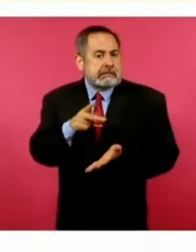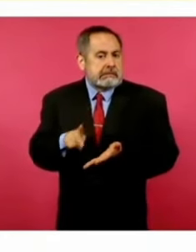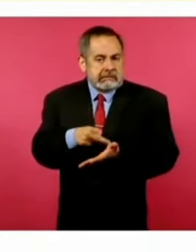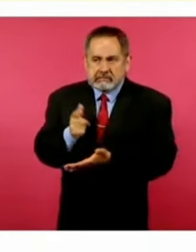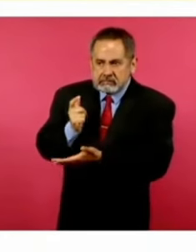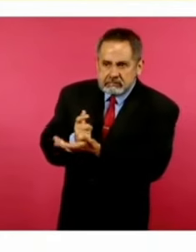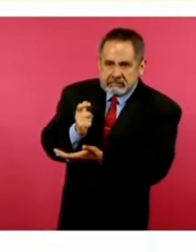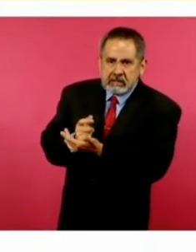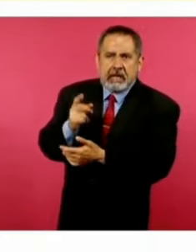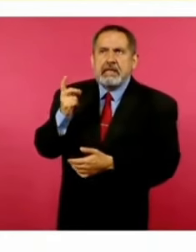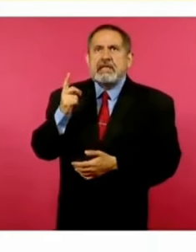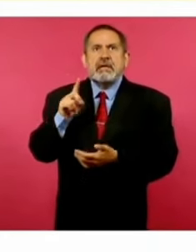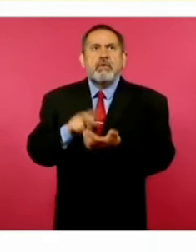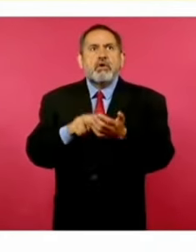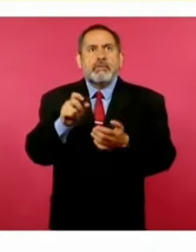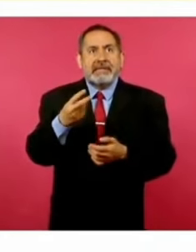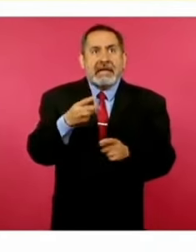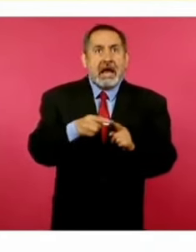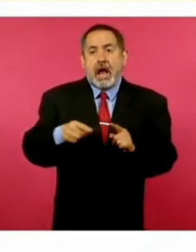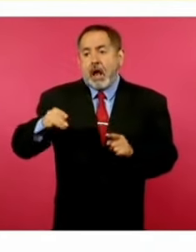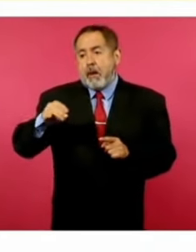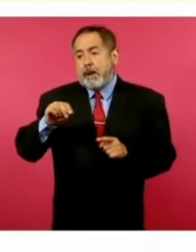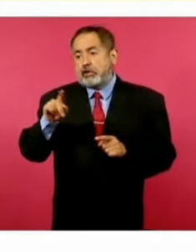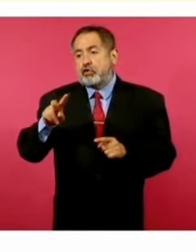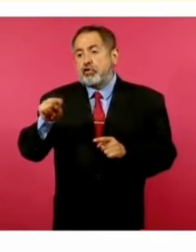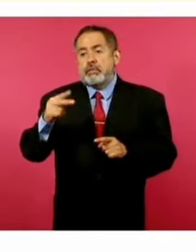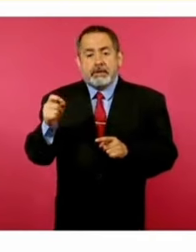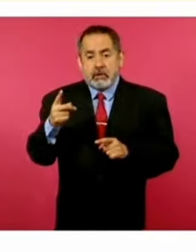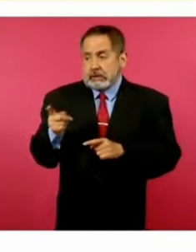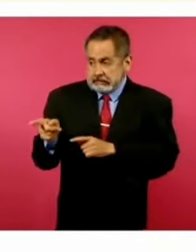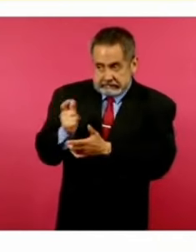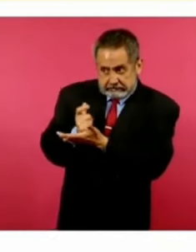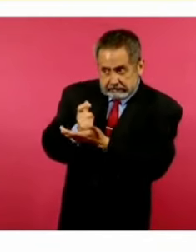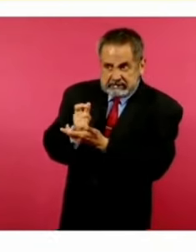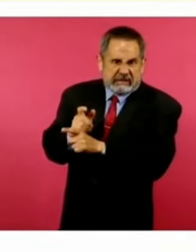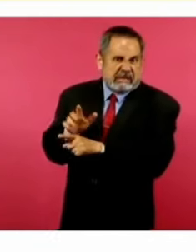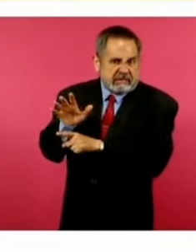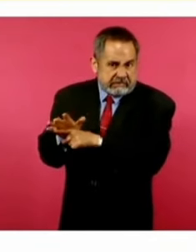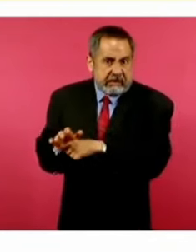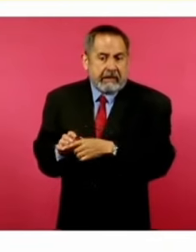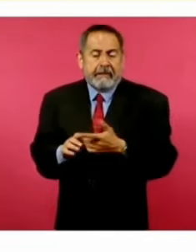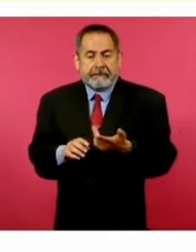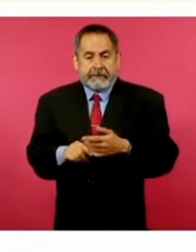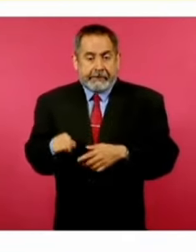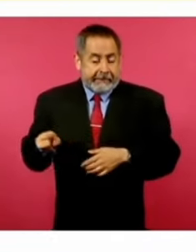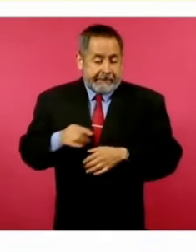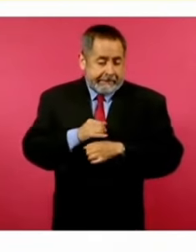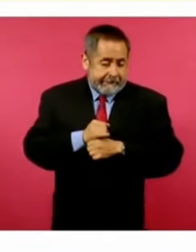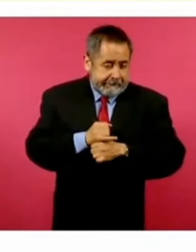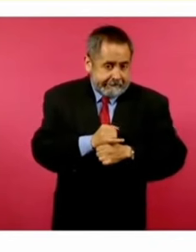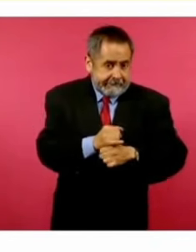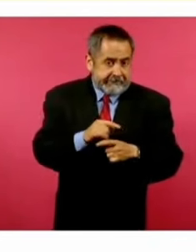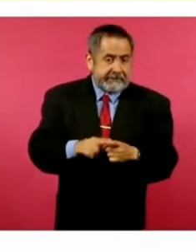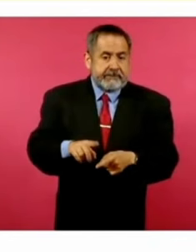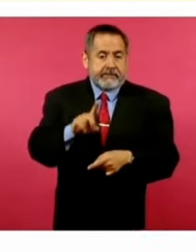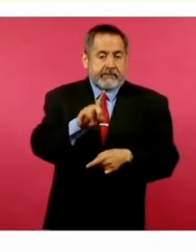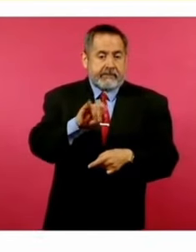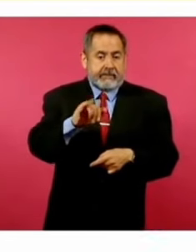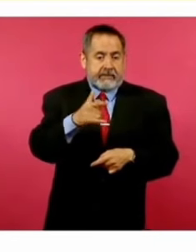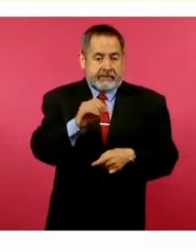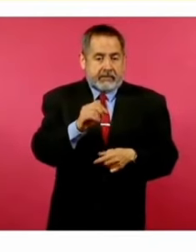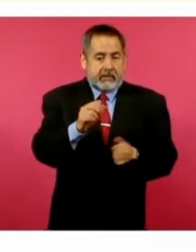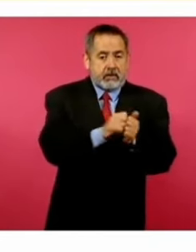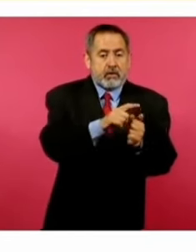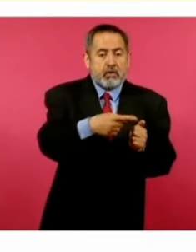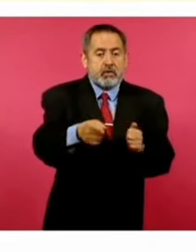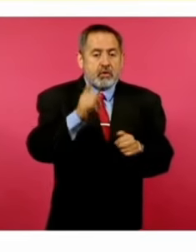2023 y marzo del 2024 de acuerdo con las investigaciones eh Diego Eric a través de